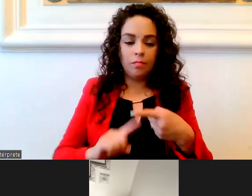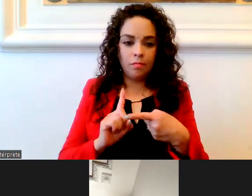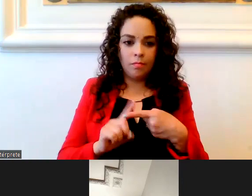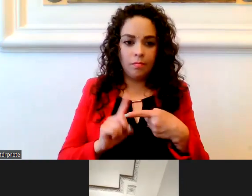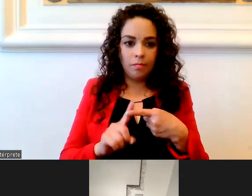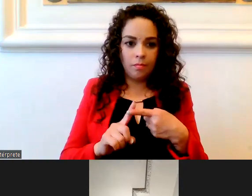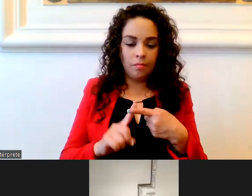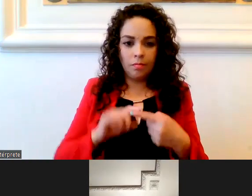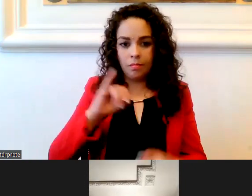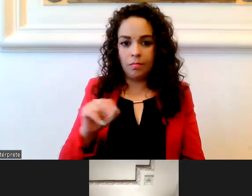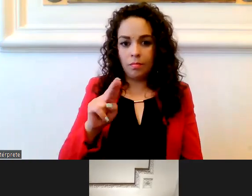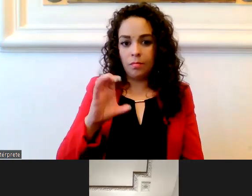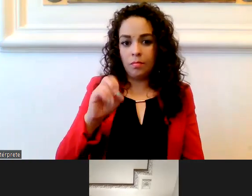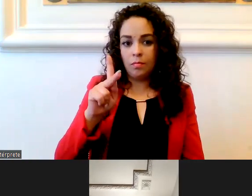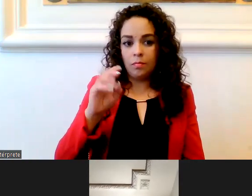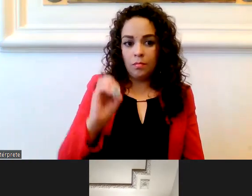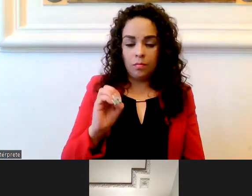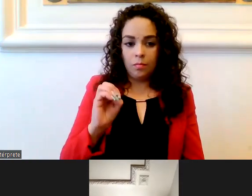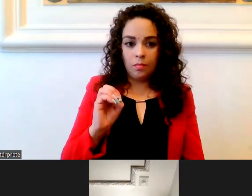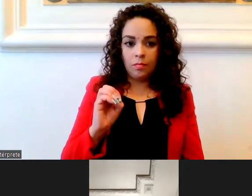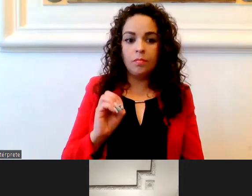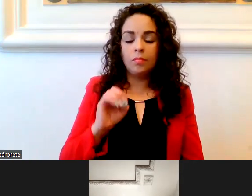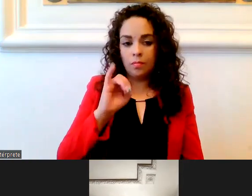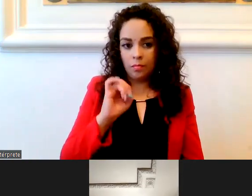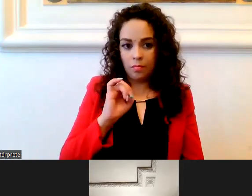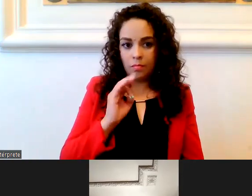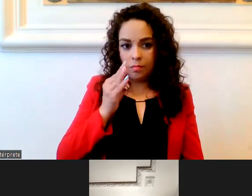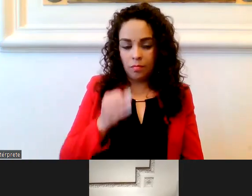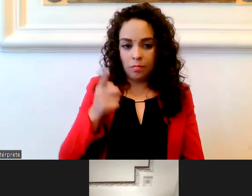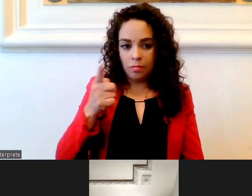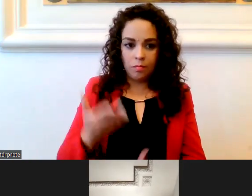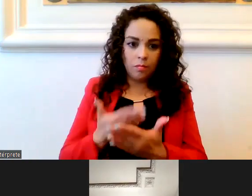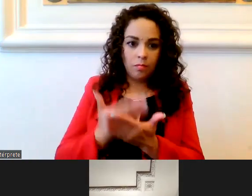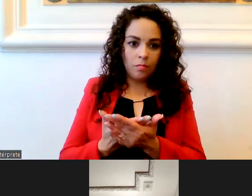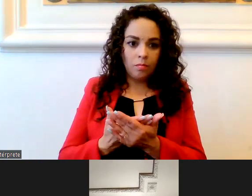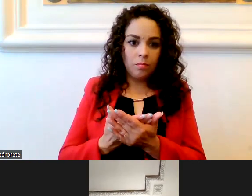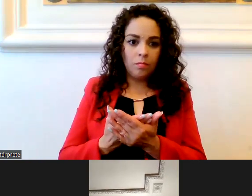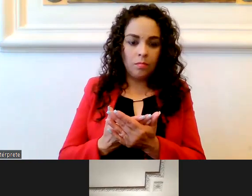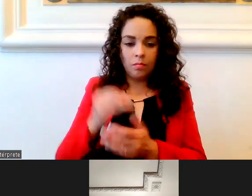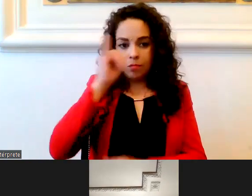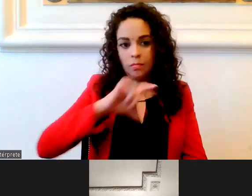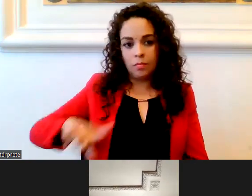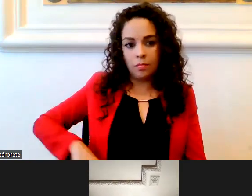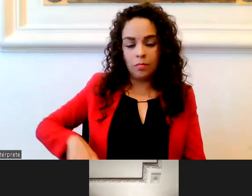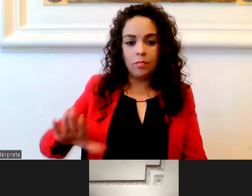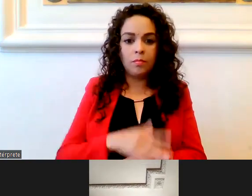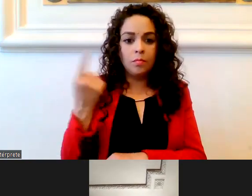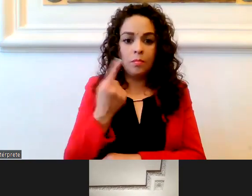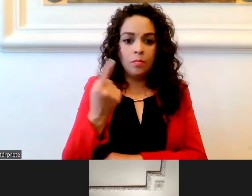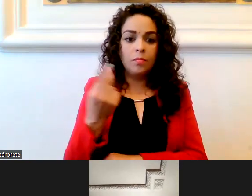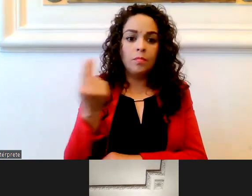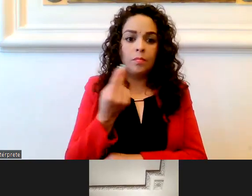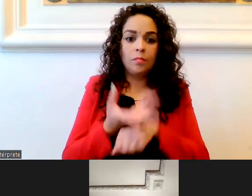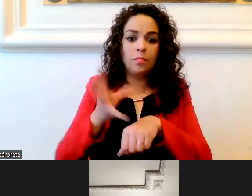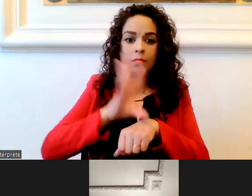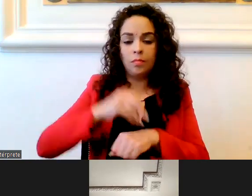en positivo la solicitud de la jefa de gobierno de la Ciudad de México, que tiene por objeto la autorización para salir del país a fin de que pueda participar los días